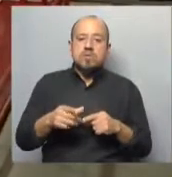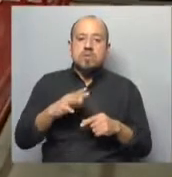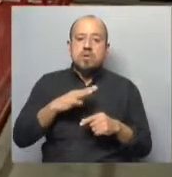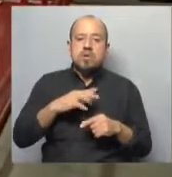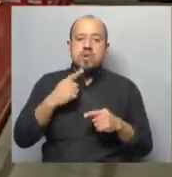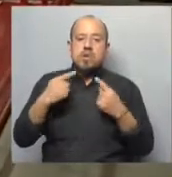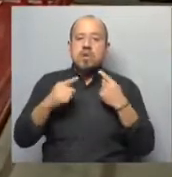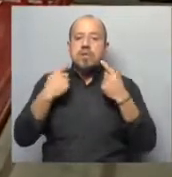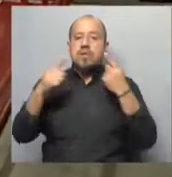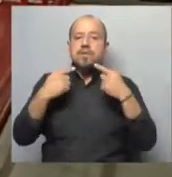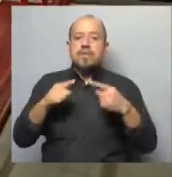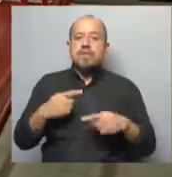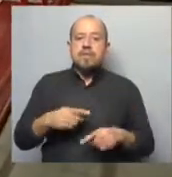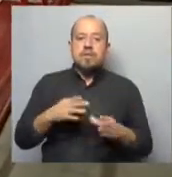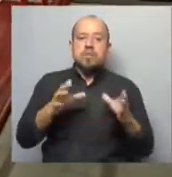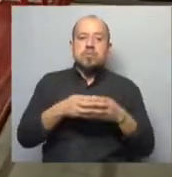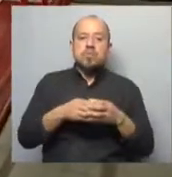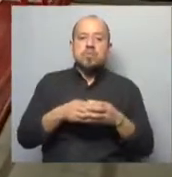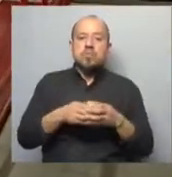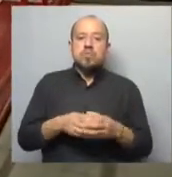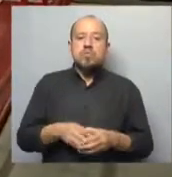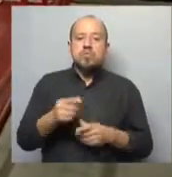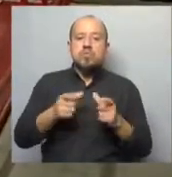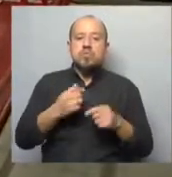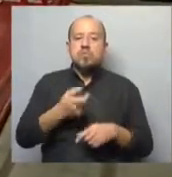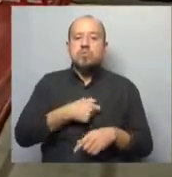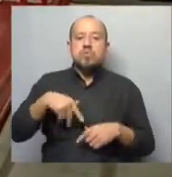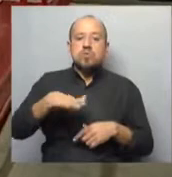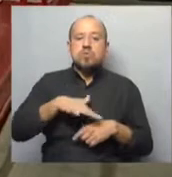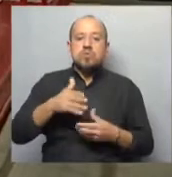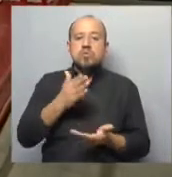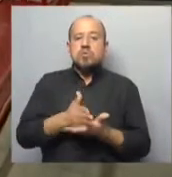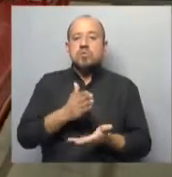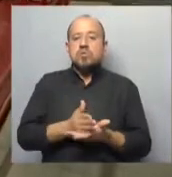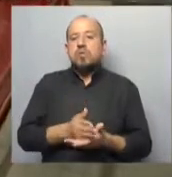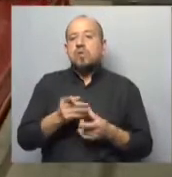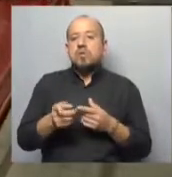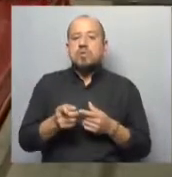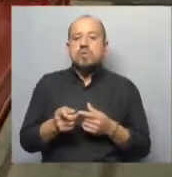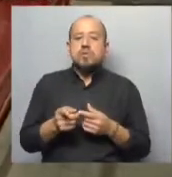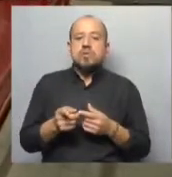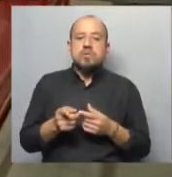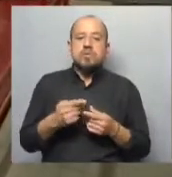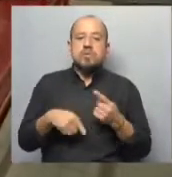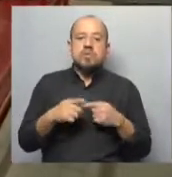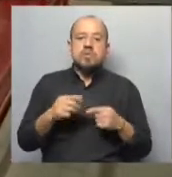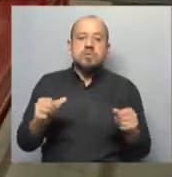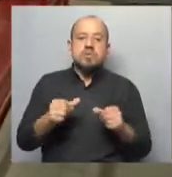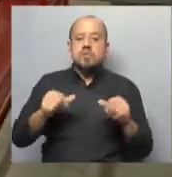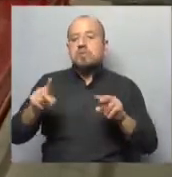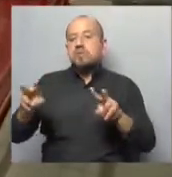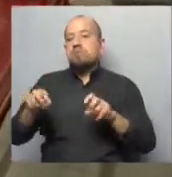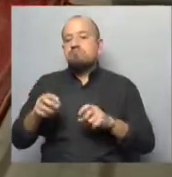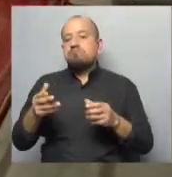grupos, subgrupos, hasta gente que se encarga de la parte social, solidaria, que está juntando comida,